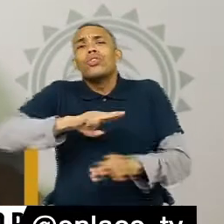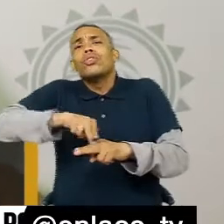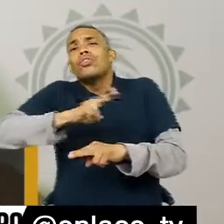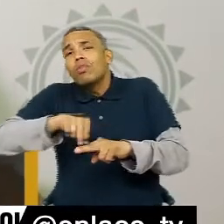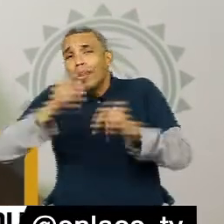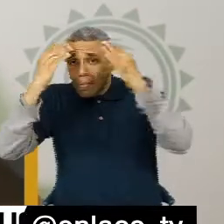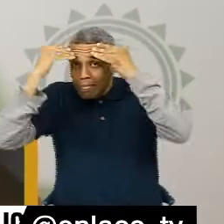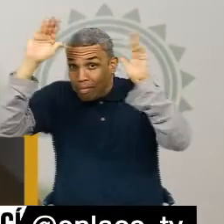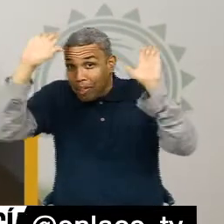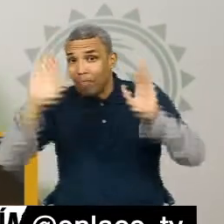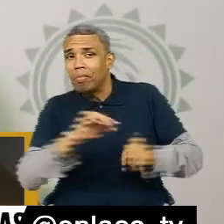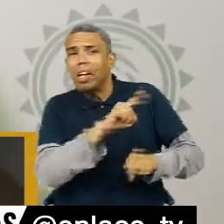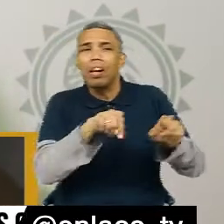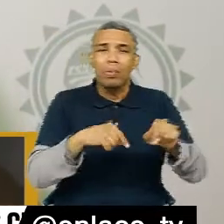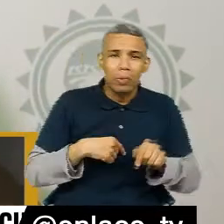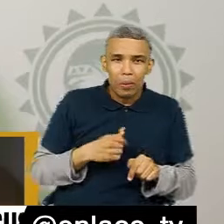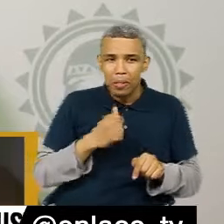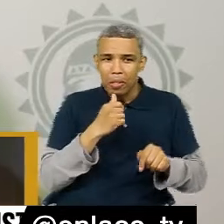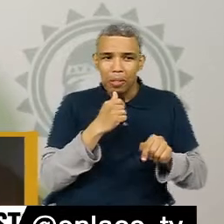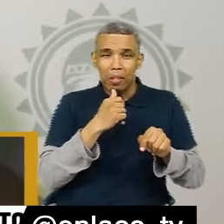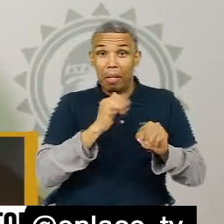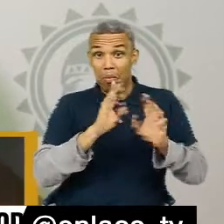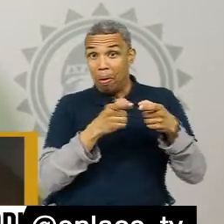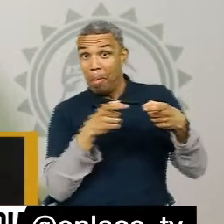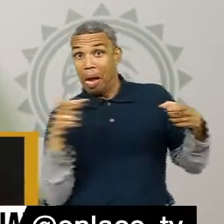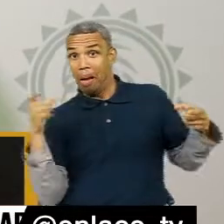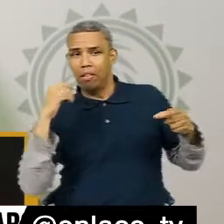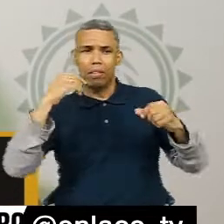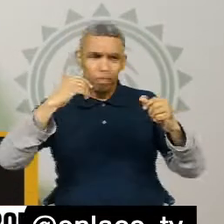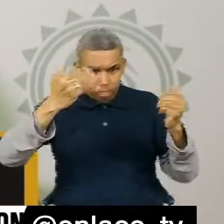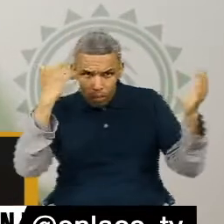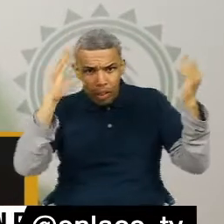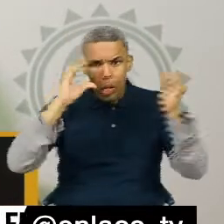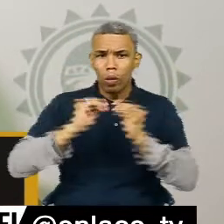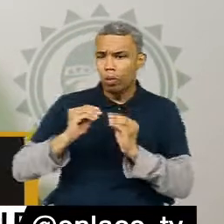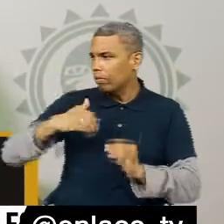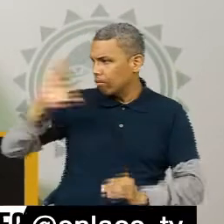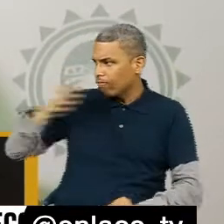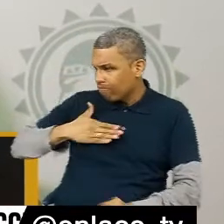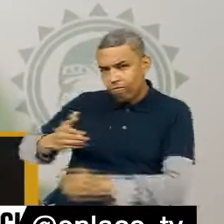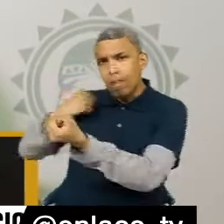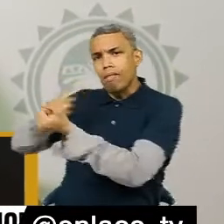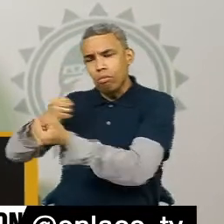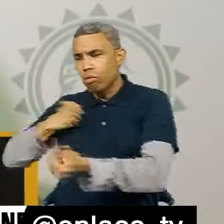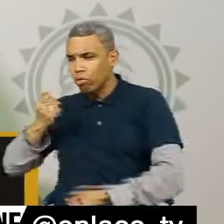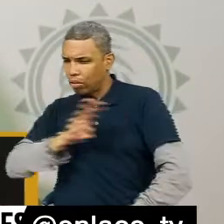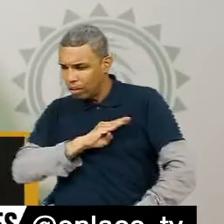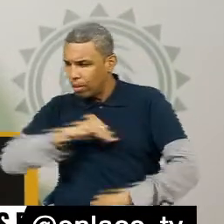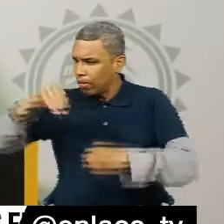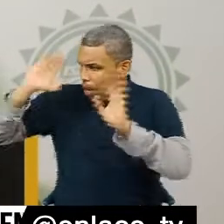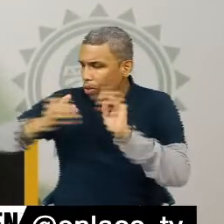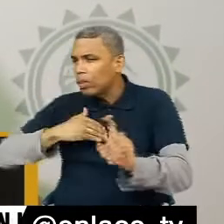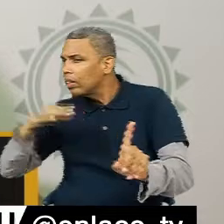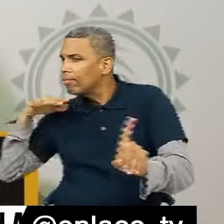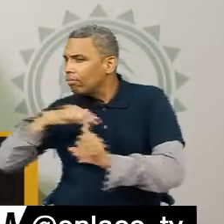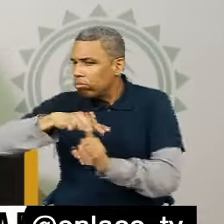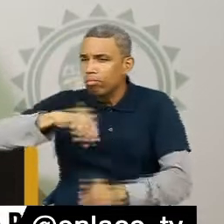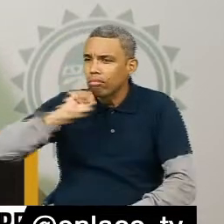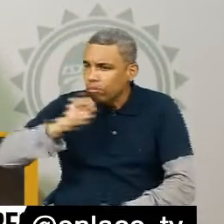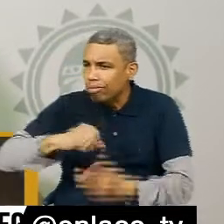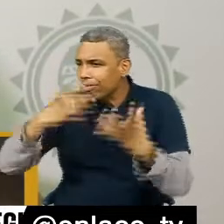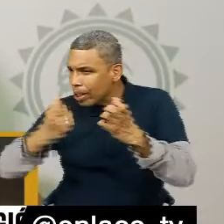de trabajar o de acordar con el gobierno situaciones políticas. Entonces, en este caso, pues yo